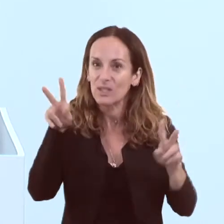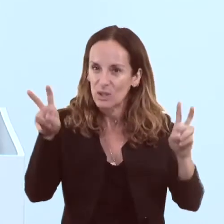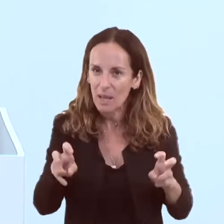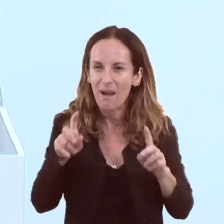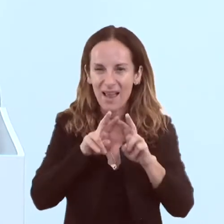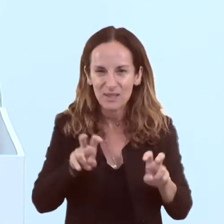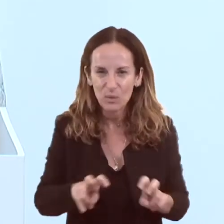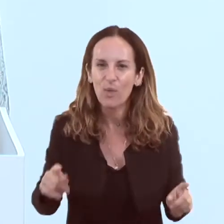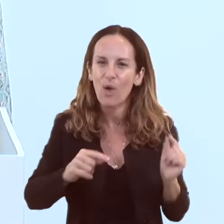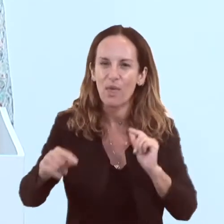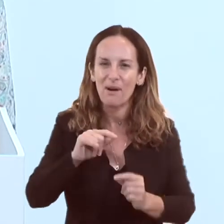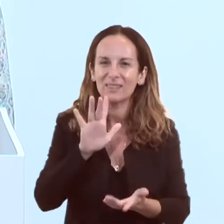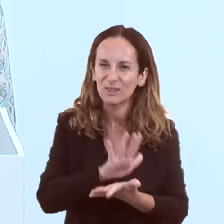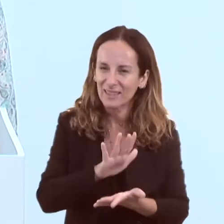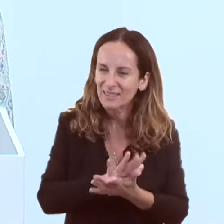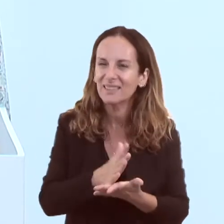que implique a